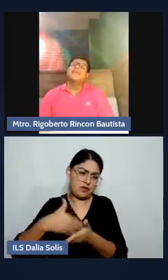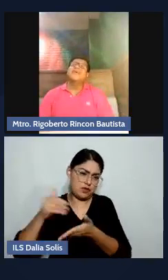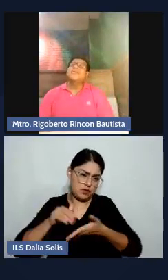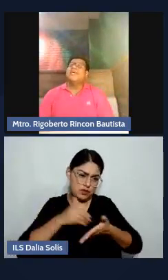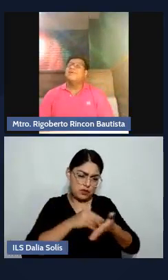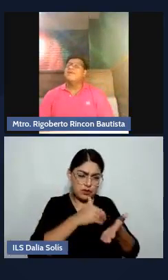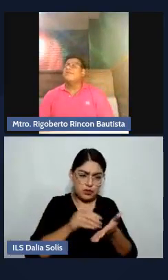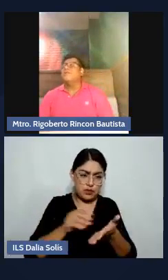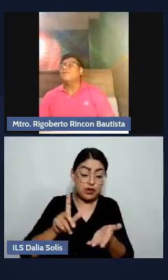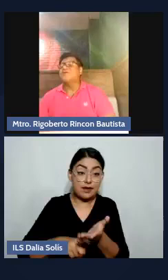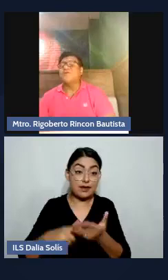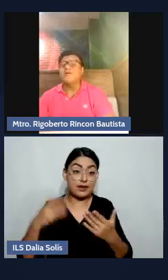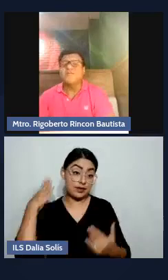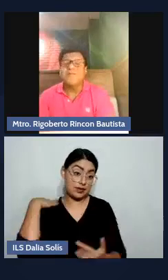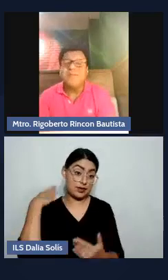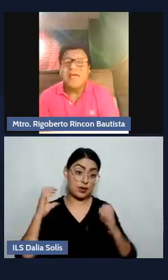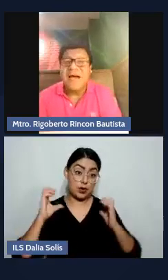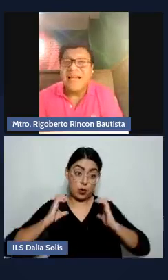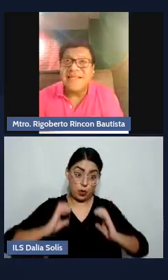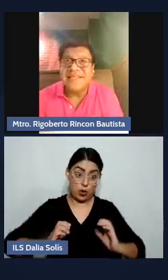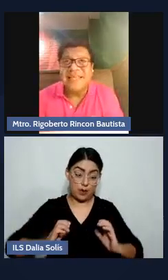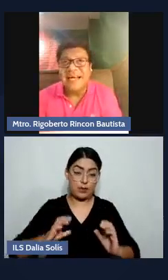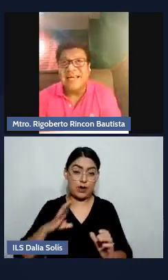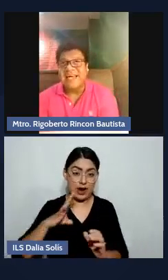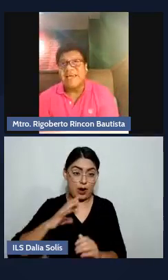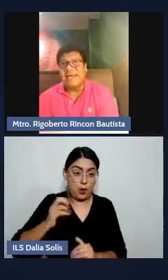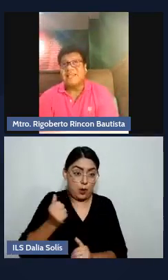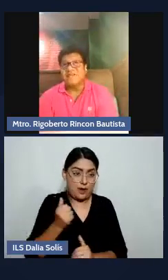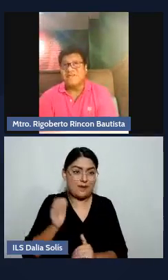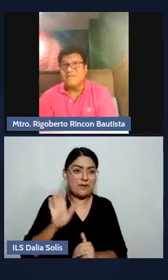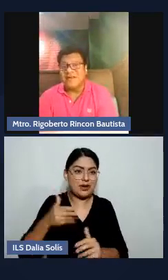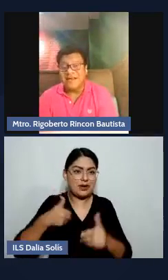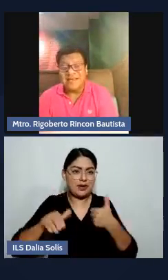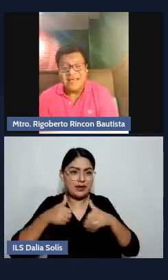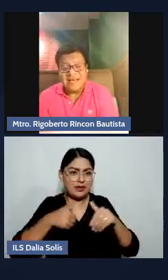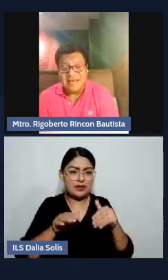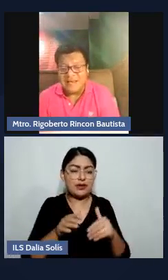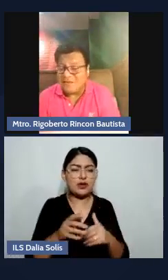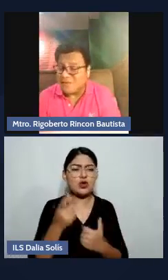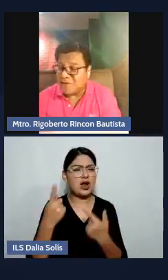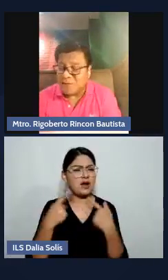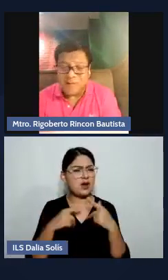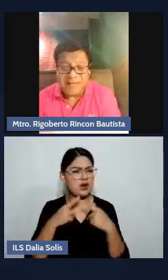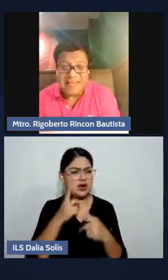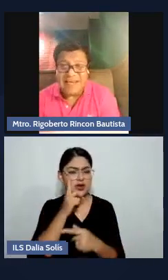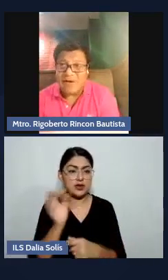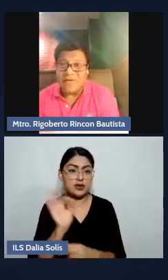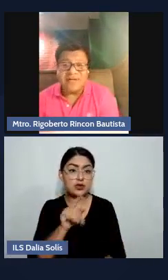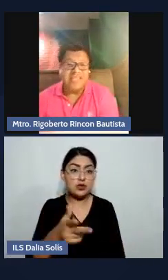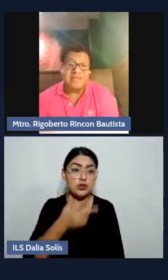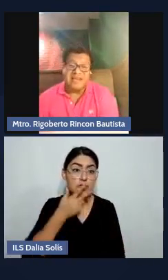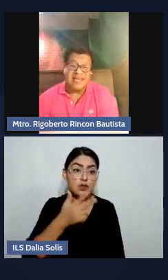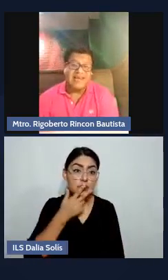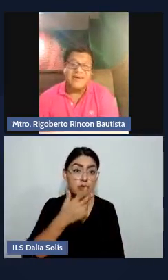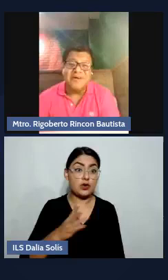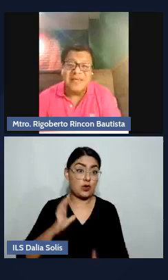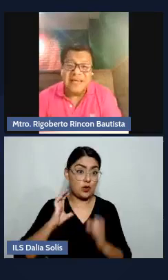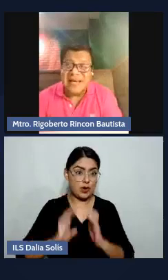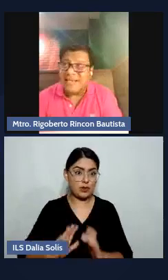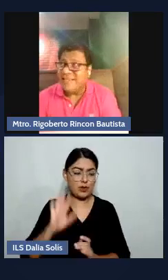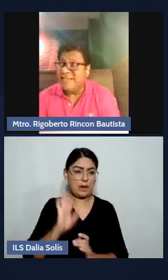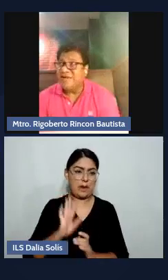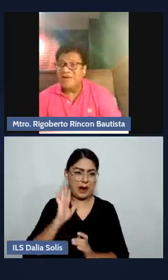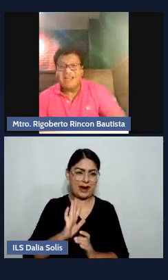en nuestro cuerpo. Alguien decía que el hecho de fumar en nuestro cuerpo puede quedar como una chimenea, ¿no? Así con